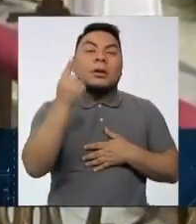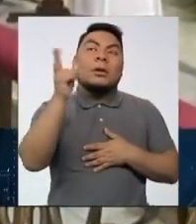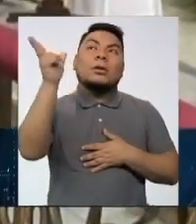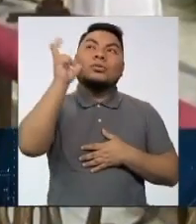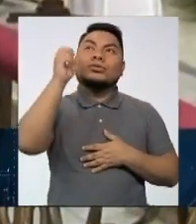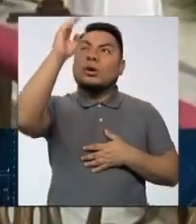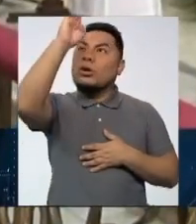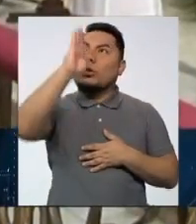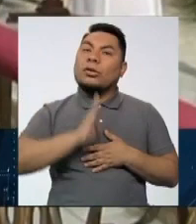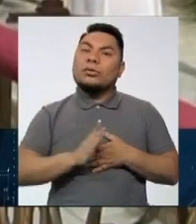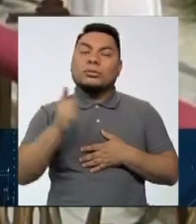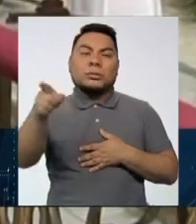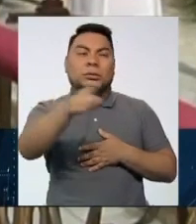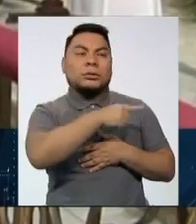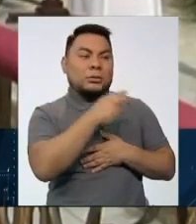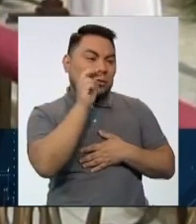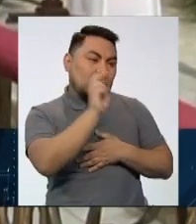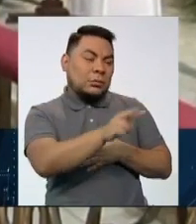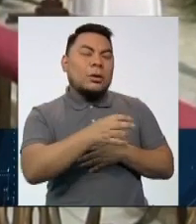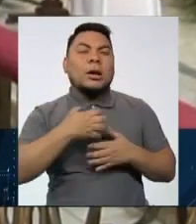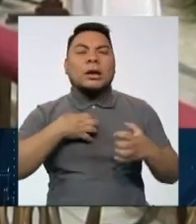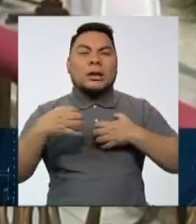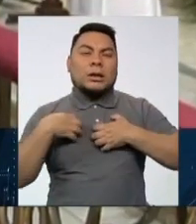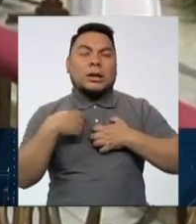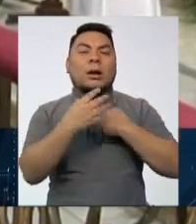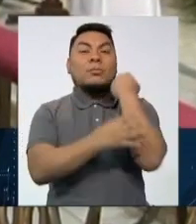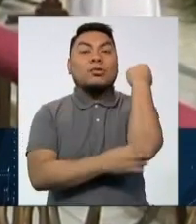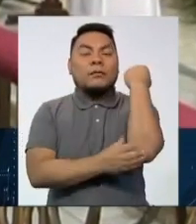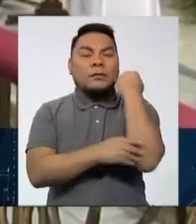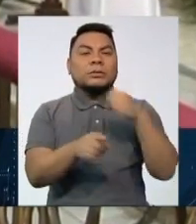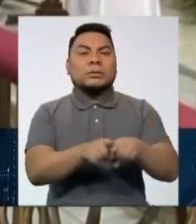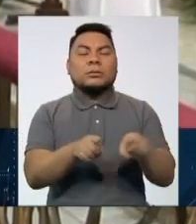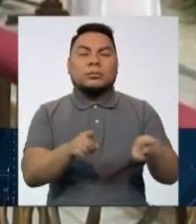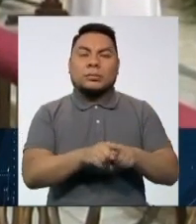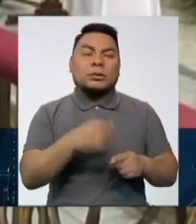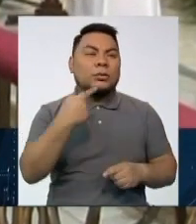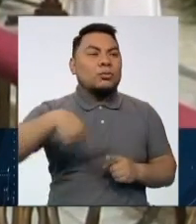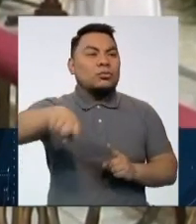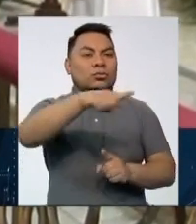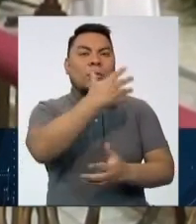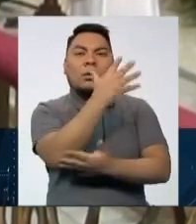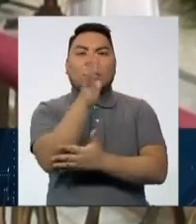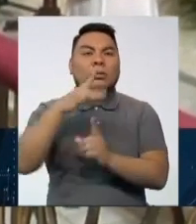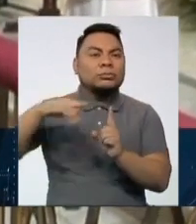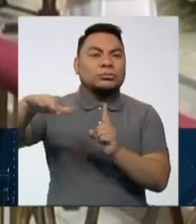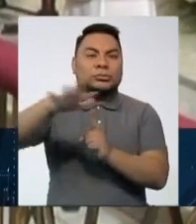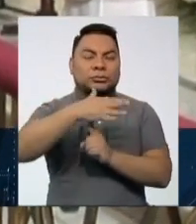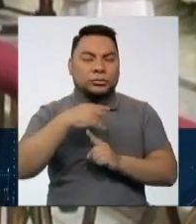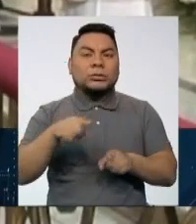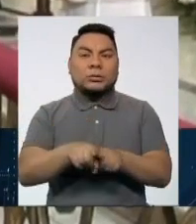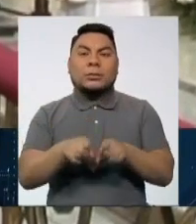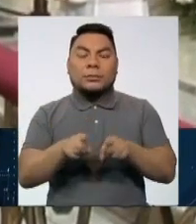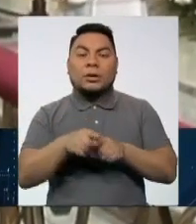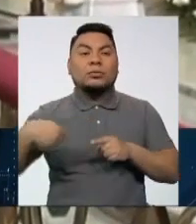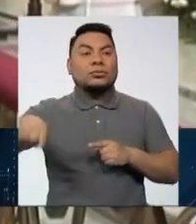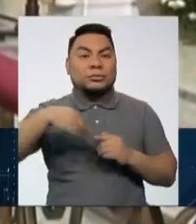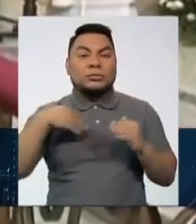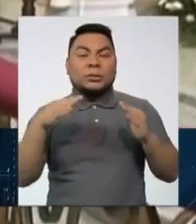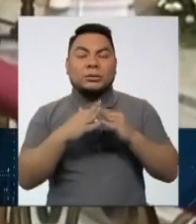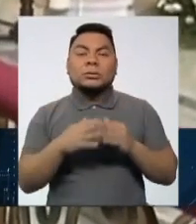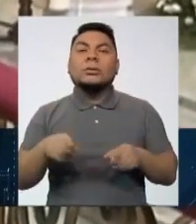en el grito de los pobres y de la naturaleza, nuestra casa común, a